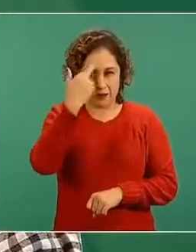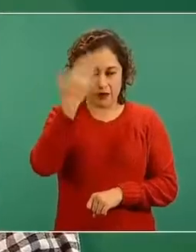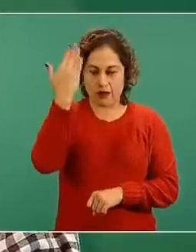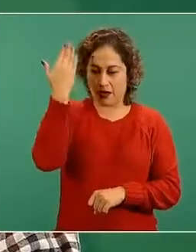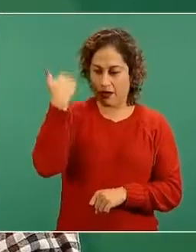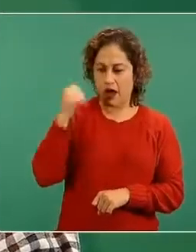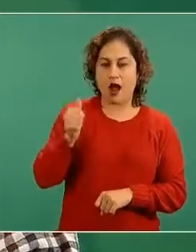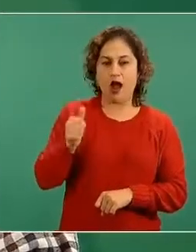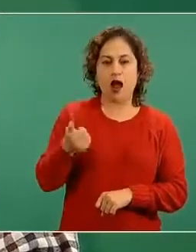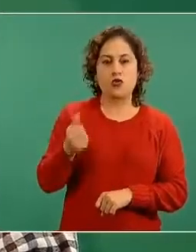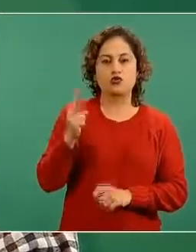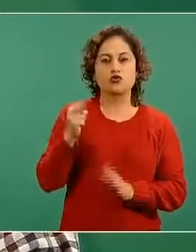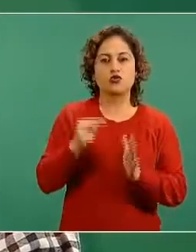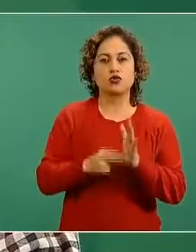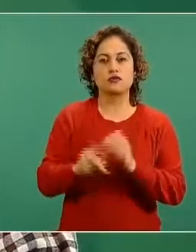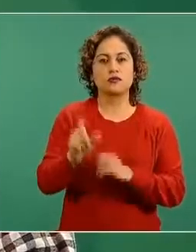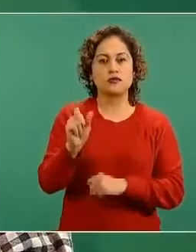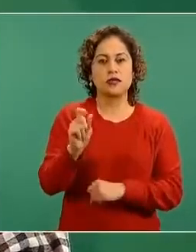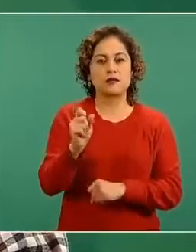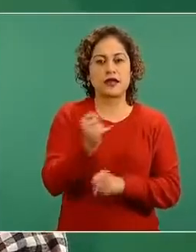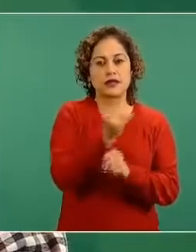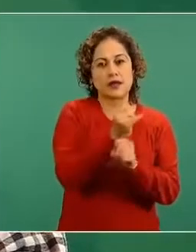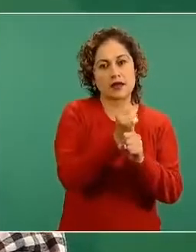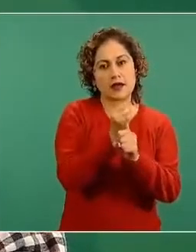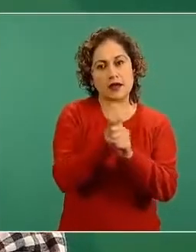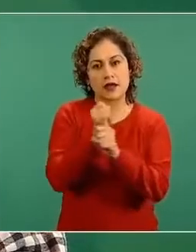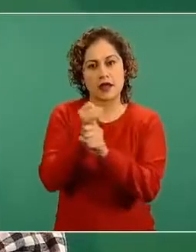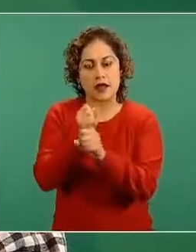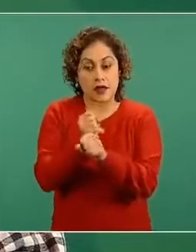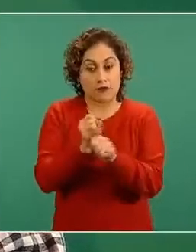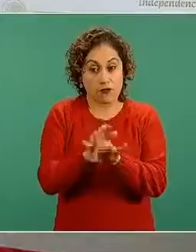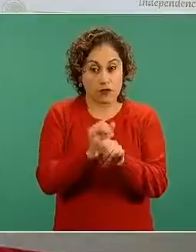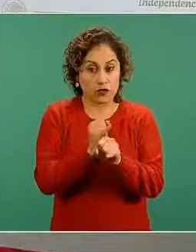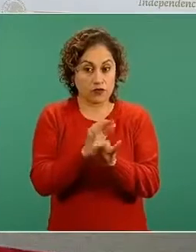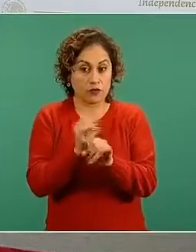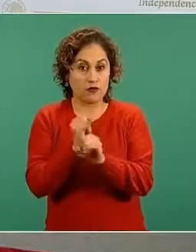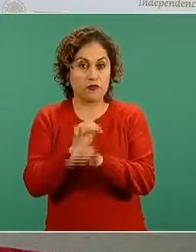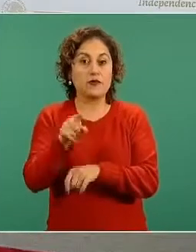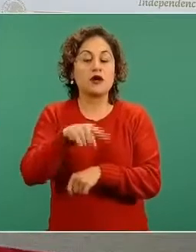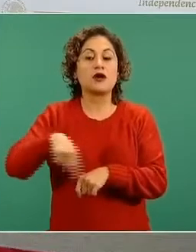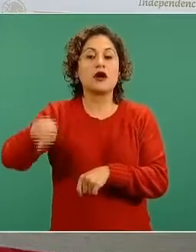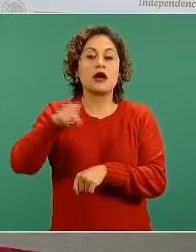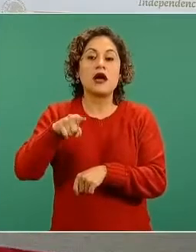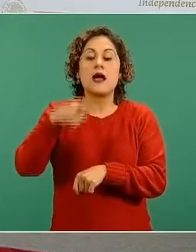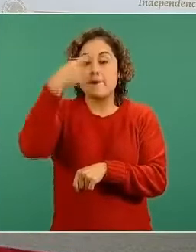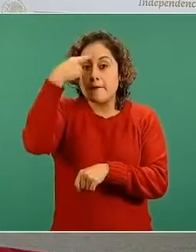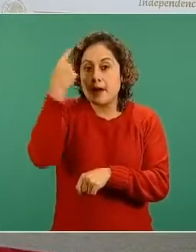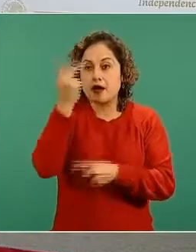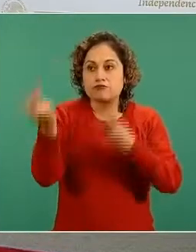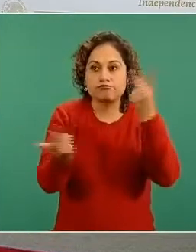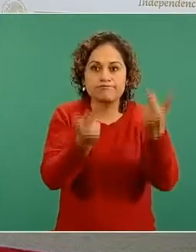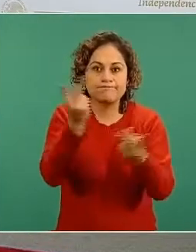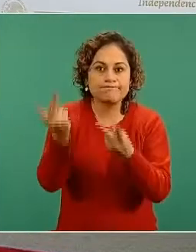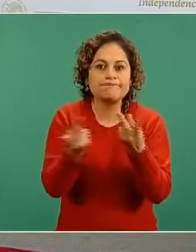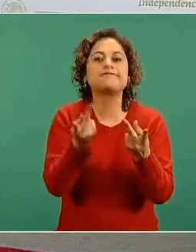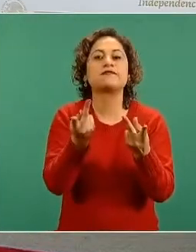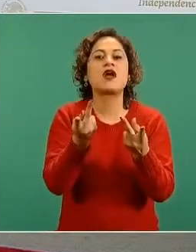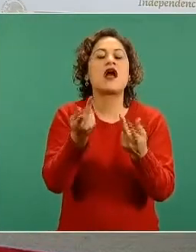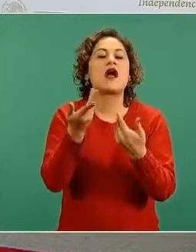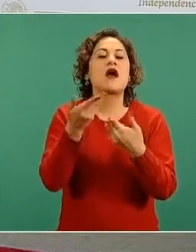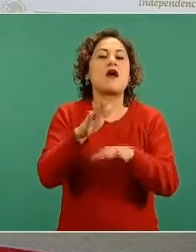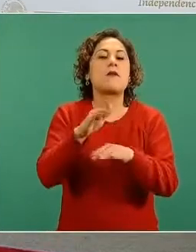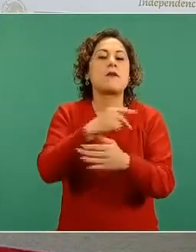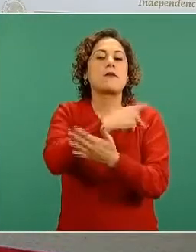arrancó el proceso de colección de información para la Encuesta Nacional de Salud y Nutrición. Aquí vino el doctor Juan